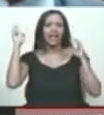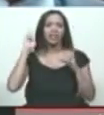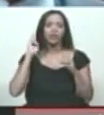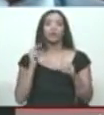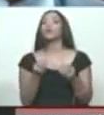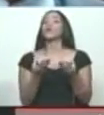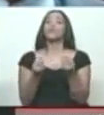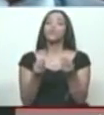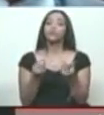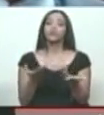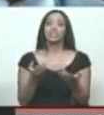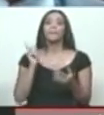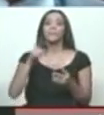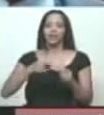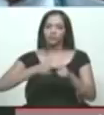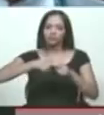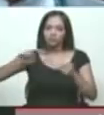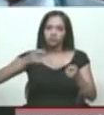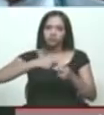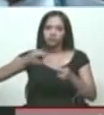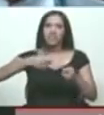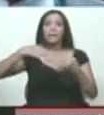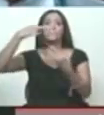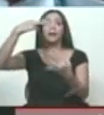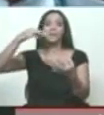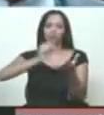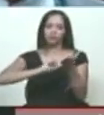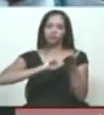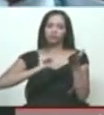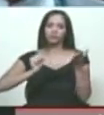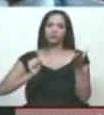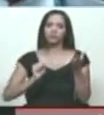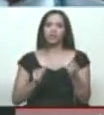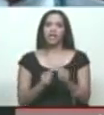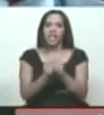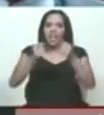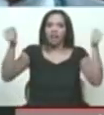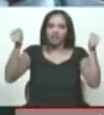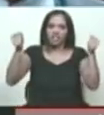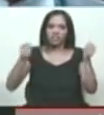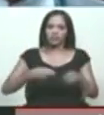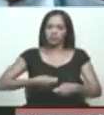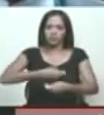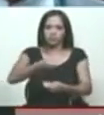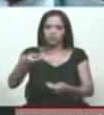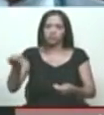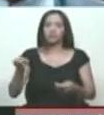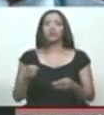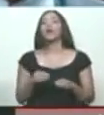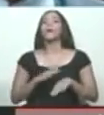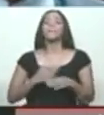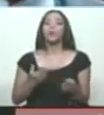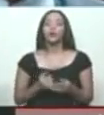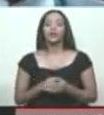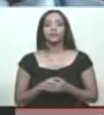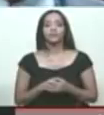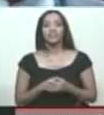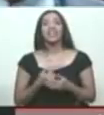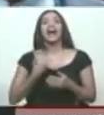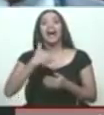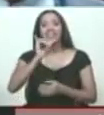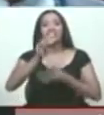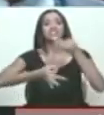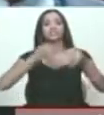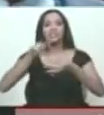utilizar el volante escrito, el volante impreso, el afiche, el activado, porque hay que explicar